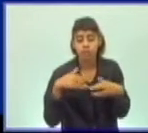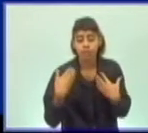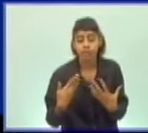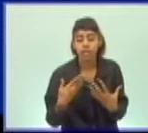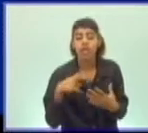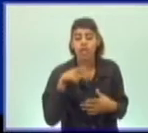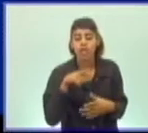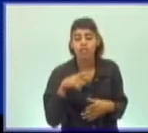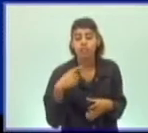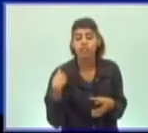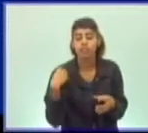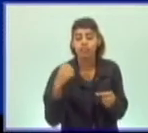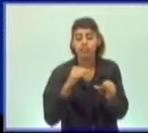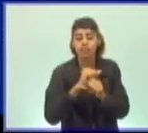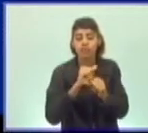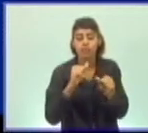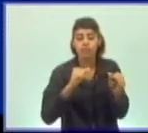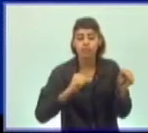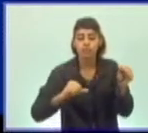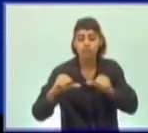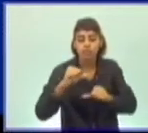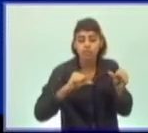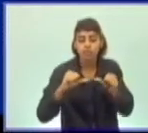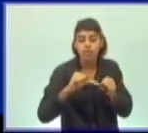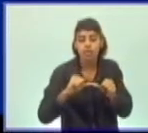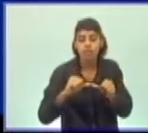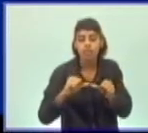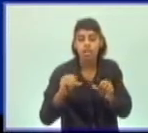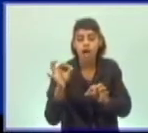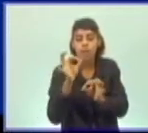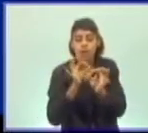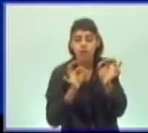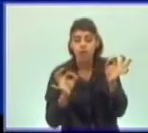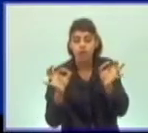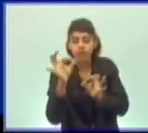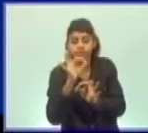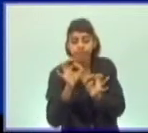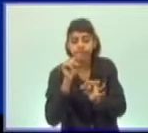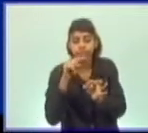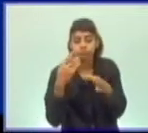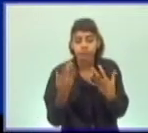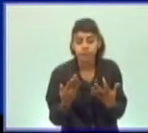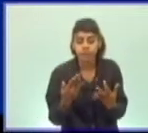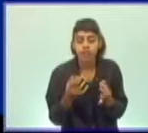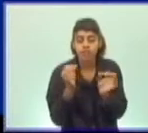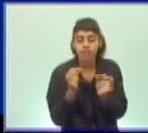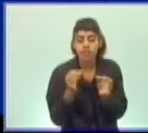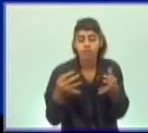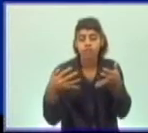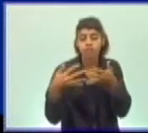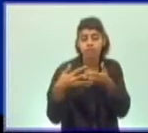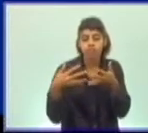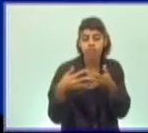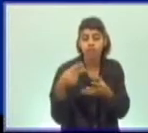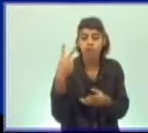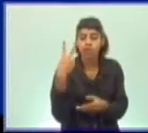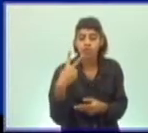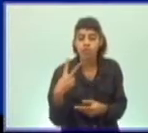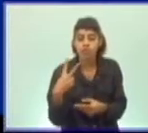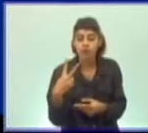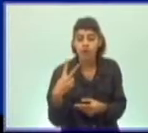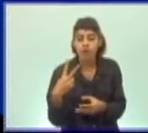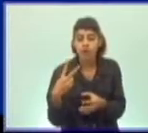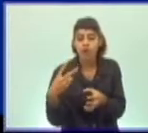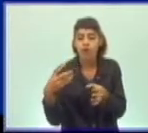forma molécula y que cada molécula, como ustedes observan en la fórmula química de esta sustancia simple, está formada por dos átomos del elemento